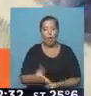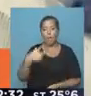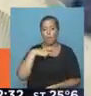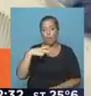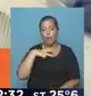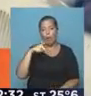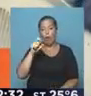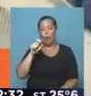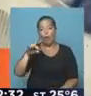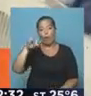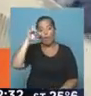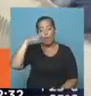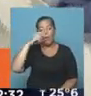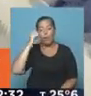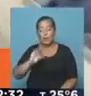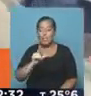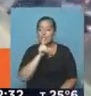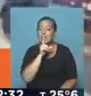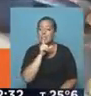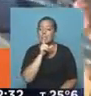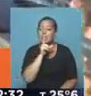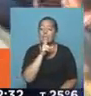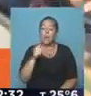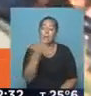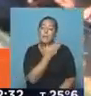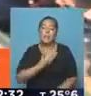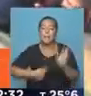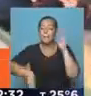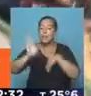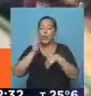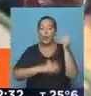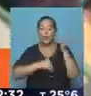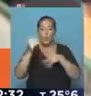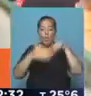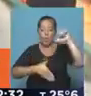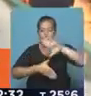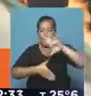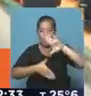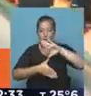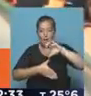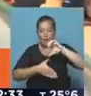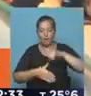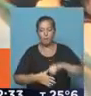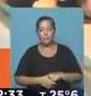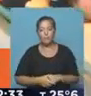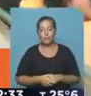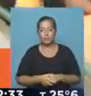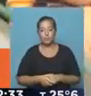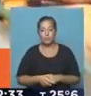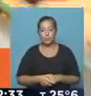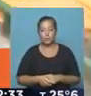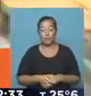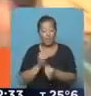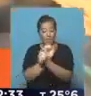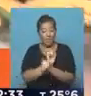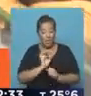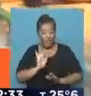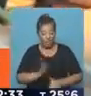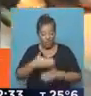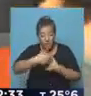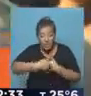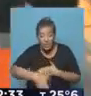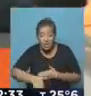Marcelo presidente de la mayor constructora de América Latina a partir de esa detención la trama que hasta